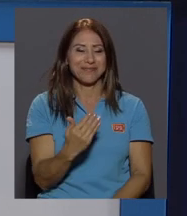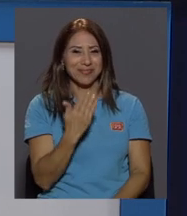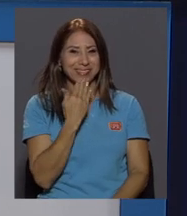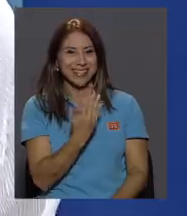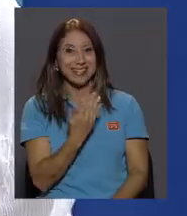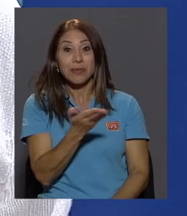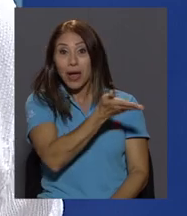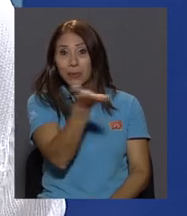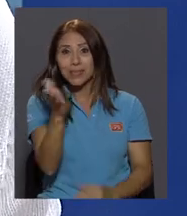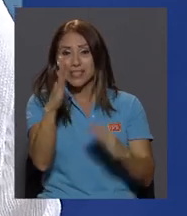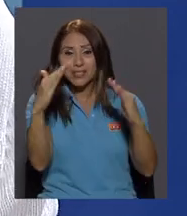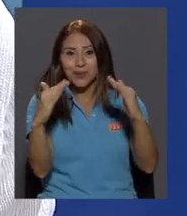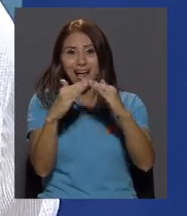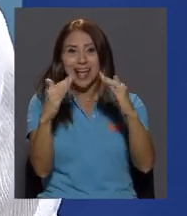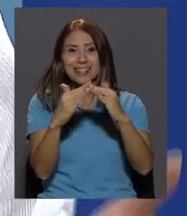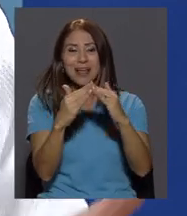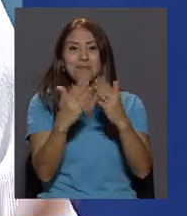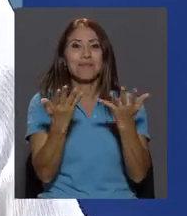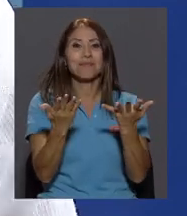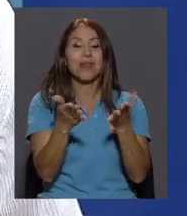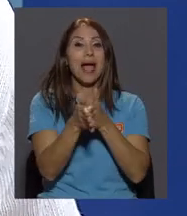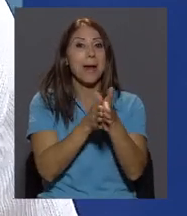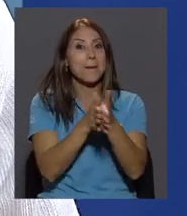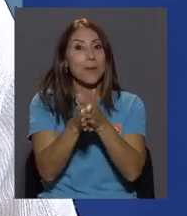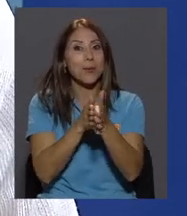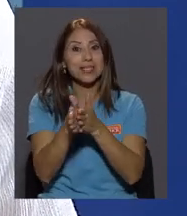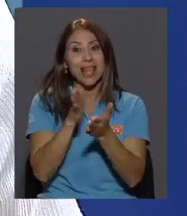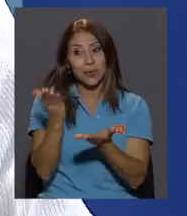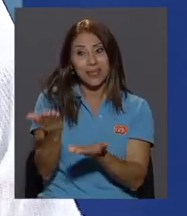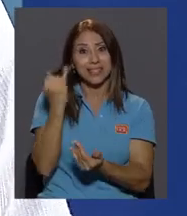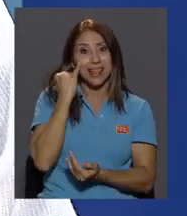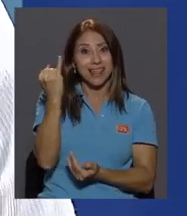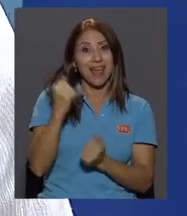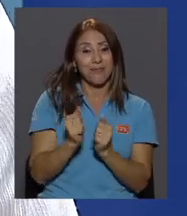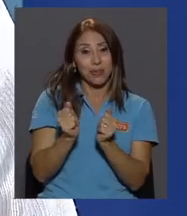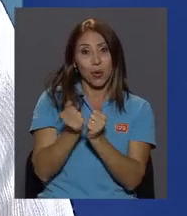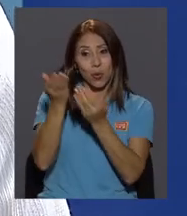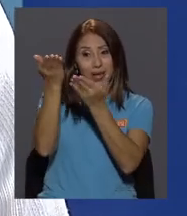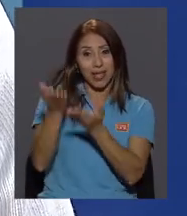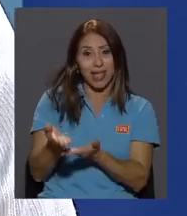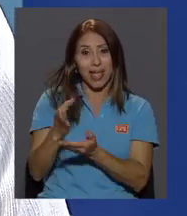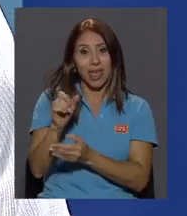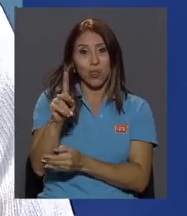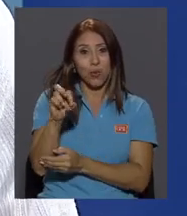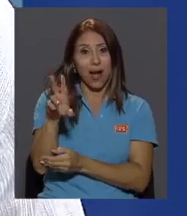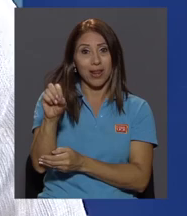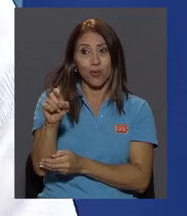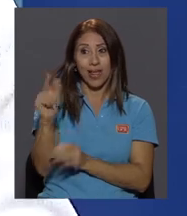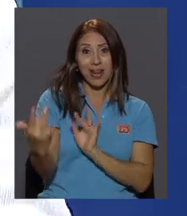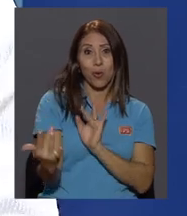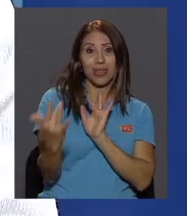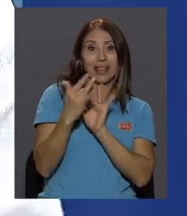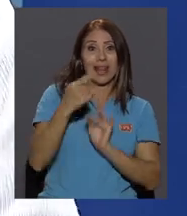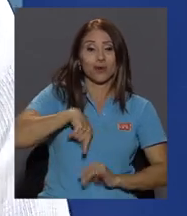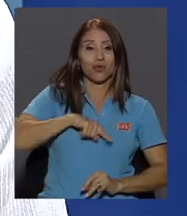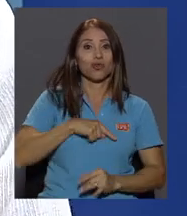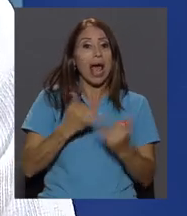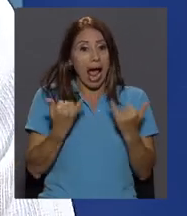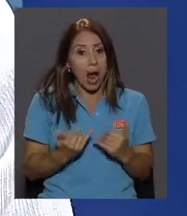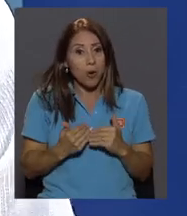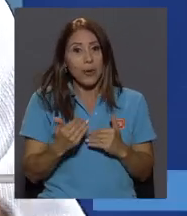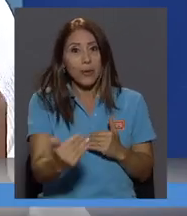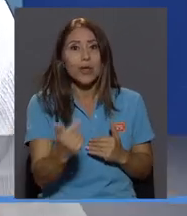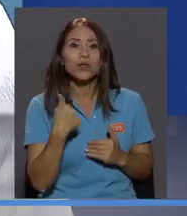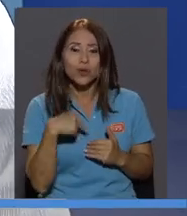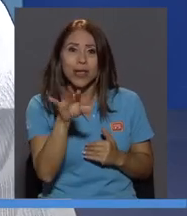a ustedes allá en su casa pues aprovechando esta idea que surgió con eduardo cual contactarnos ellos yo les invito a partir